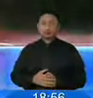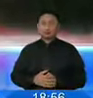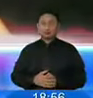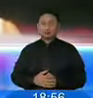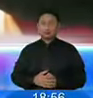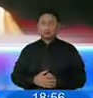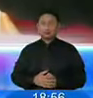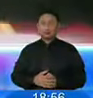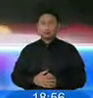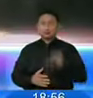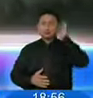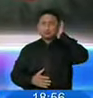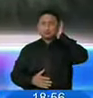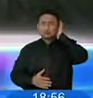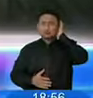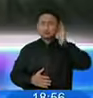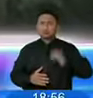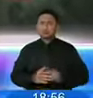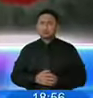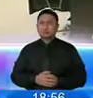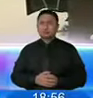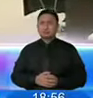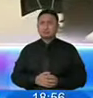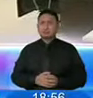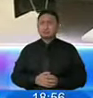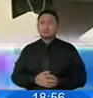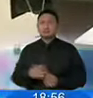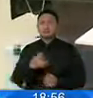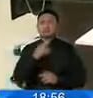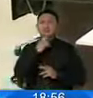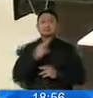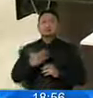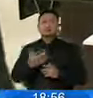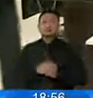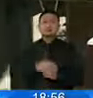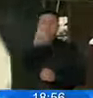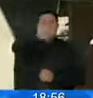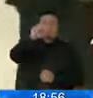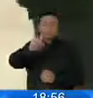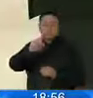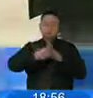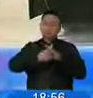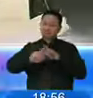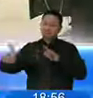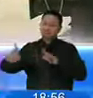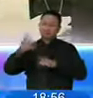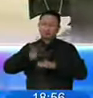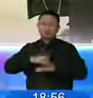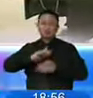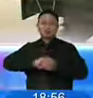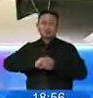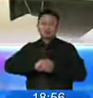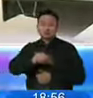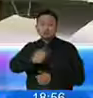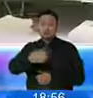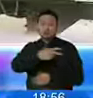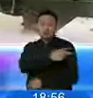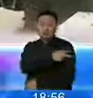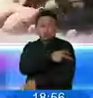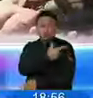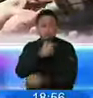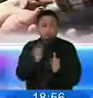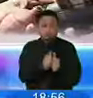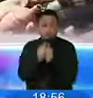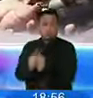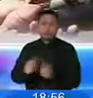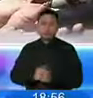aquí, con compañeros y compañeros. En respuesta, Yal decidió abandonar el Consejo. Como solidaridad se sumaron los otros vocales.